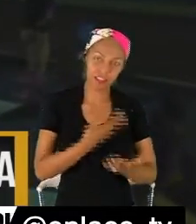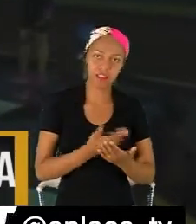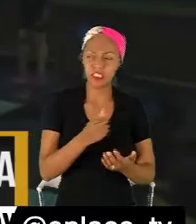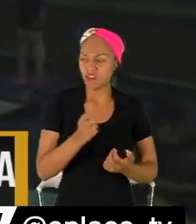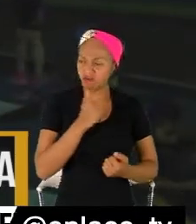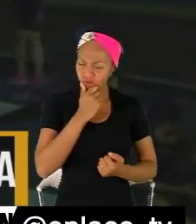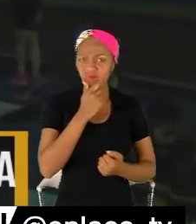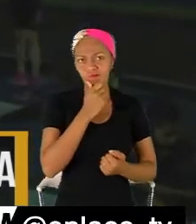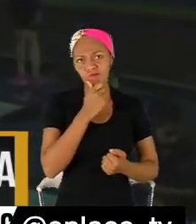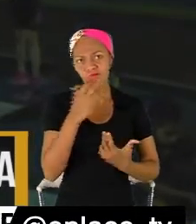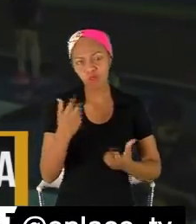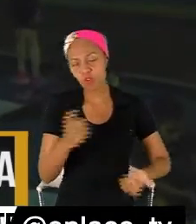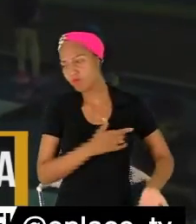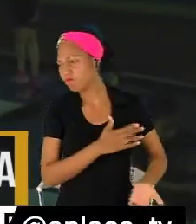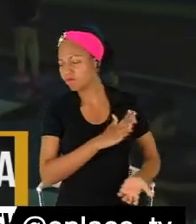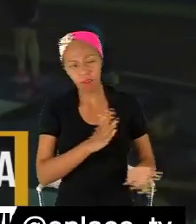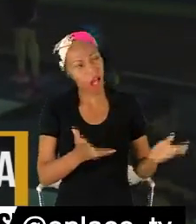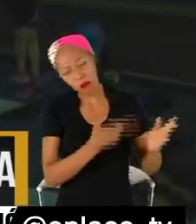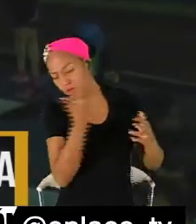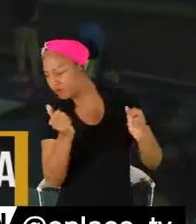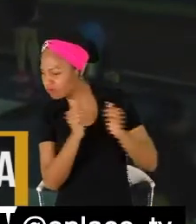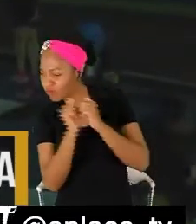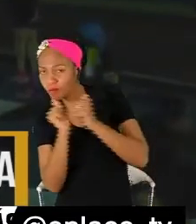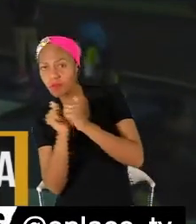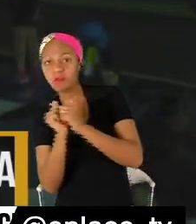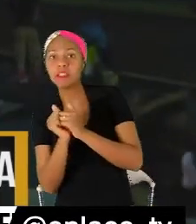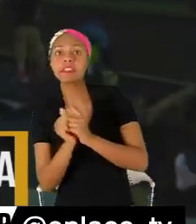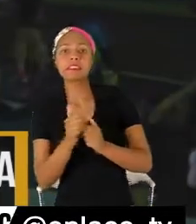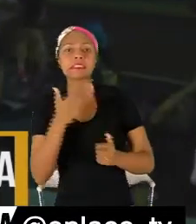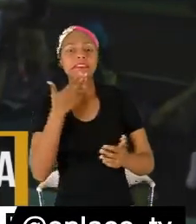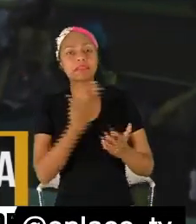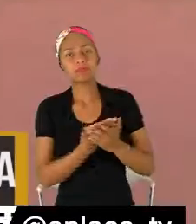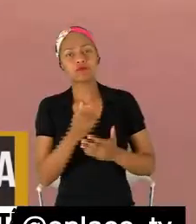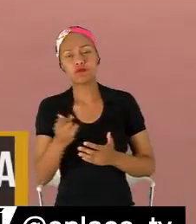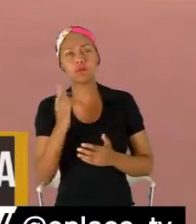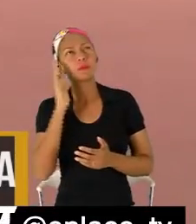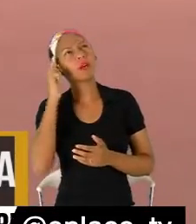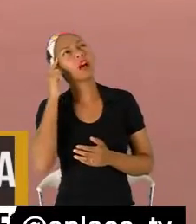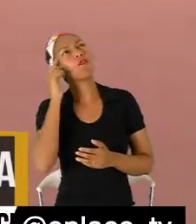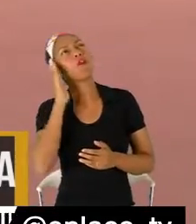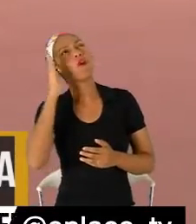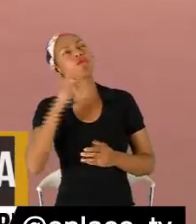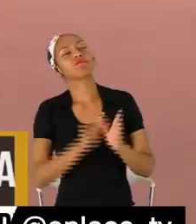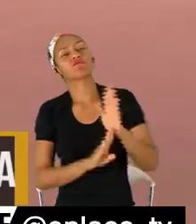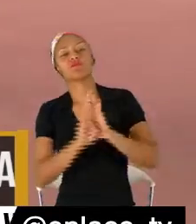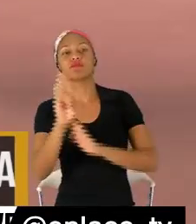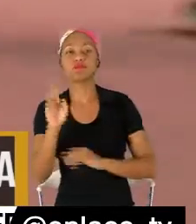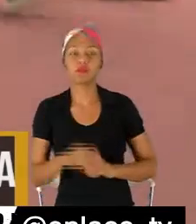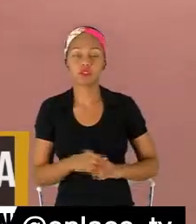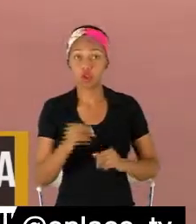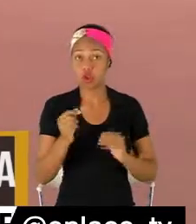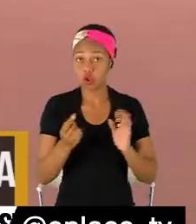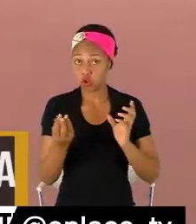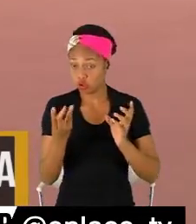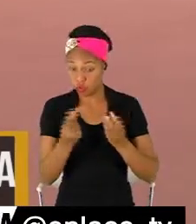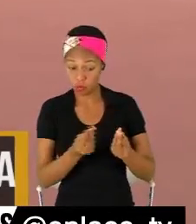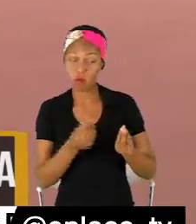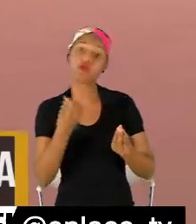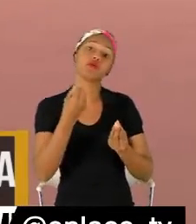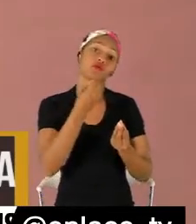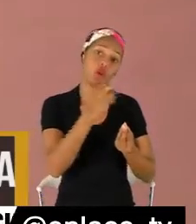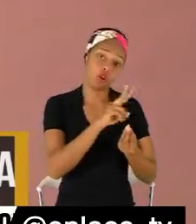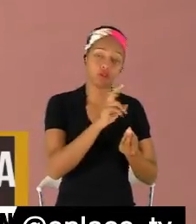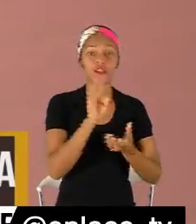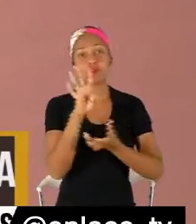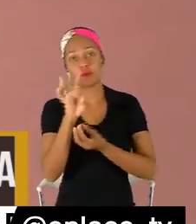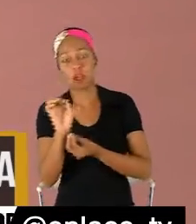a ellos y sacar a esos niños adelante y que sean el futuro de Santander. En la categoría 8, 9, 10 y 12, Juan